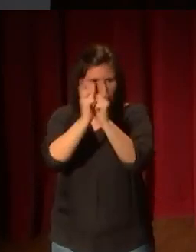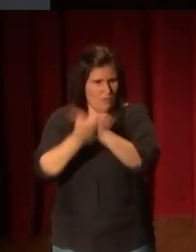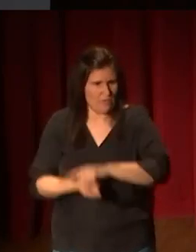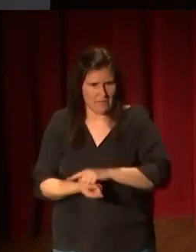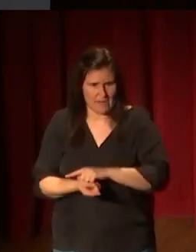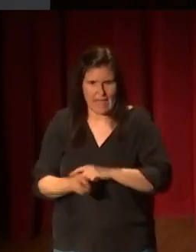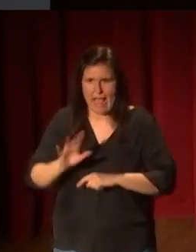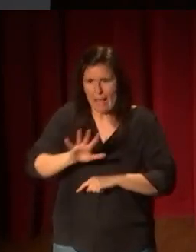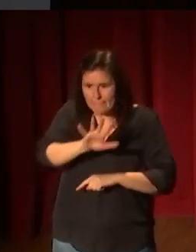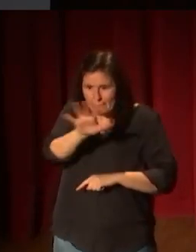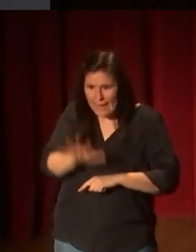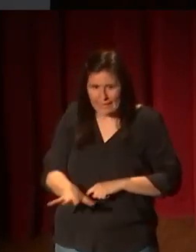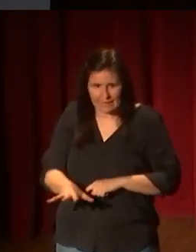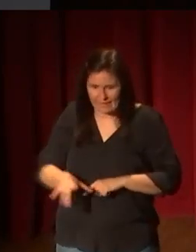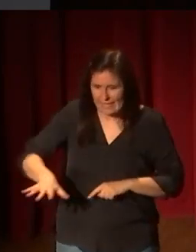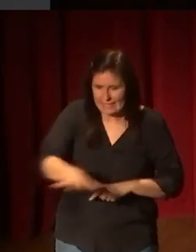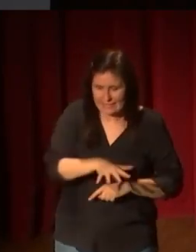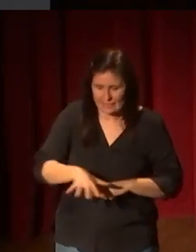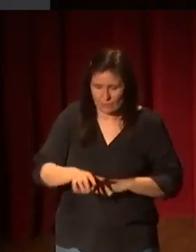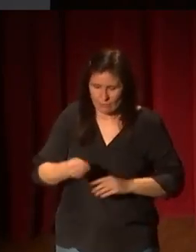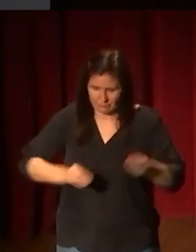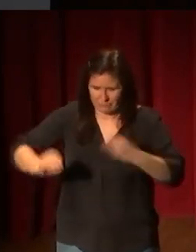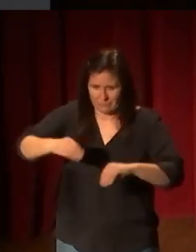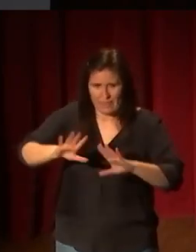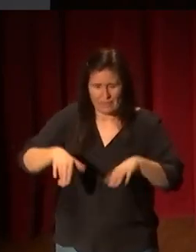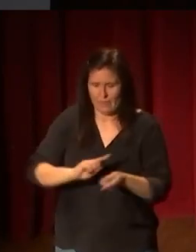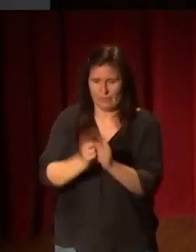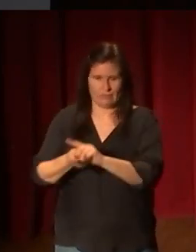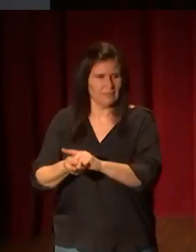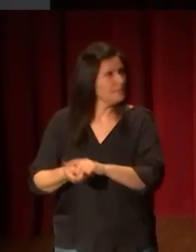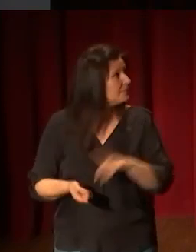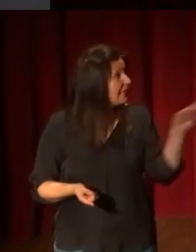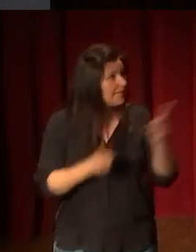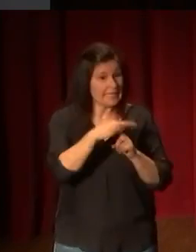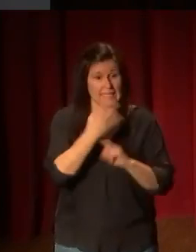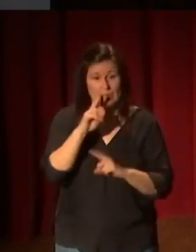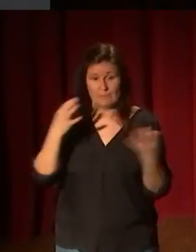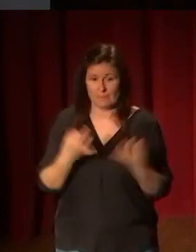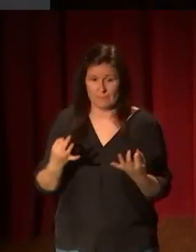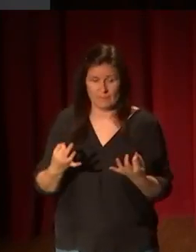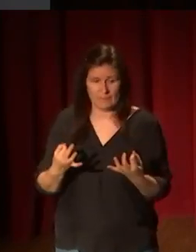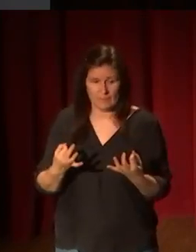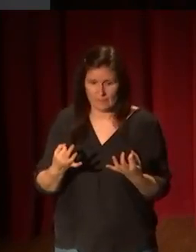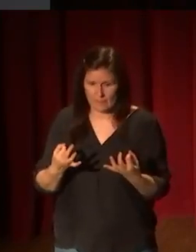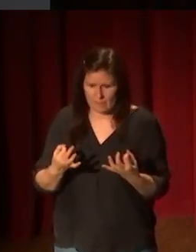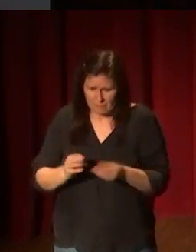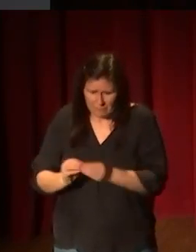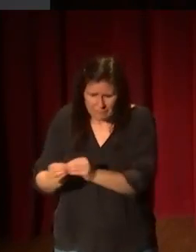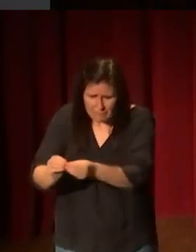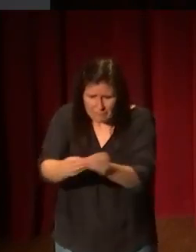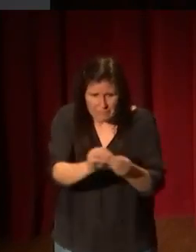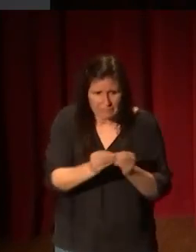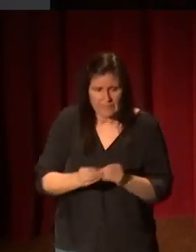y la apariencia de estos recintos en este caso estamos viendo el extraordinario aparato que se montó